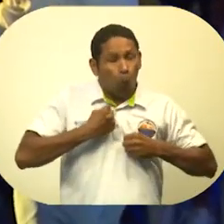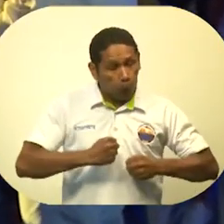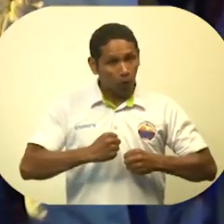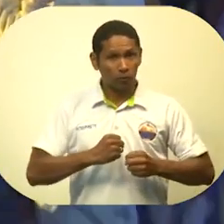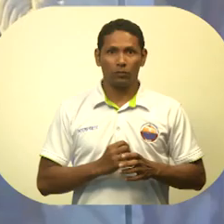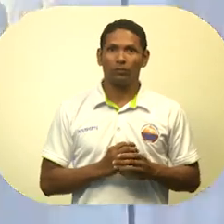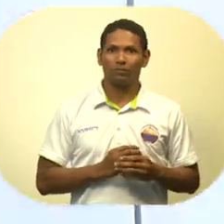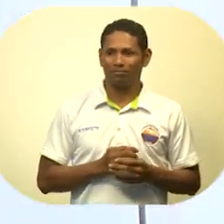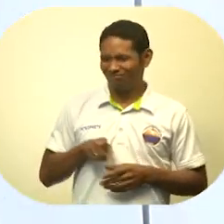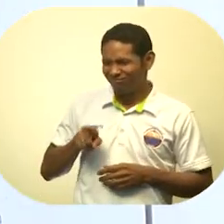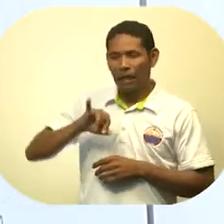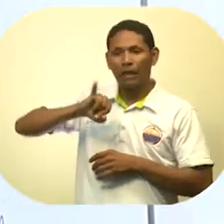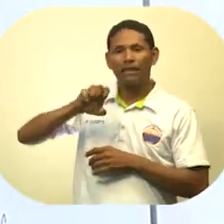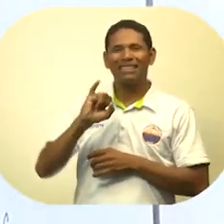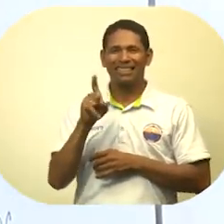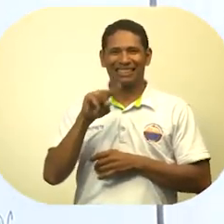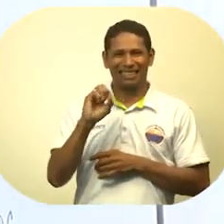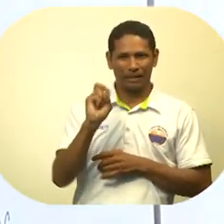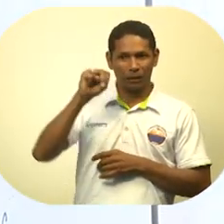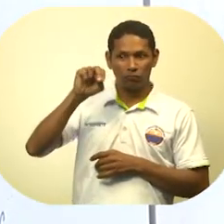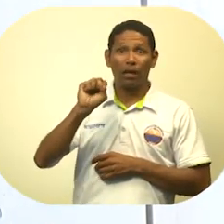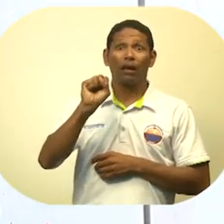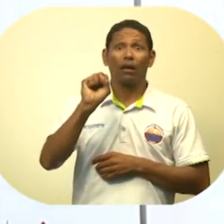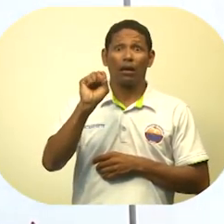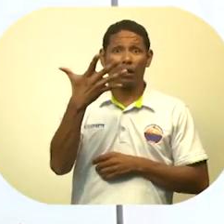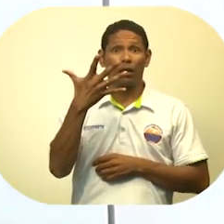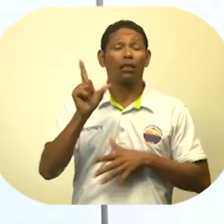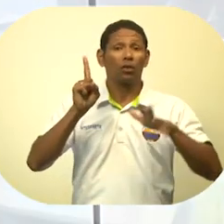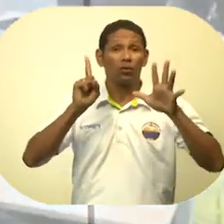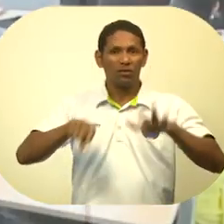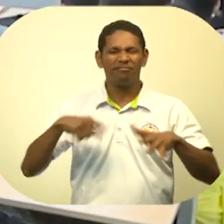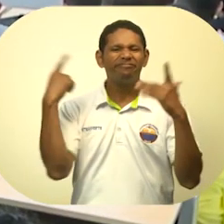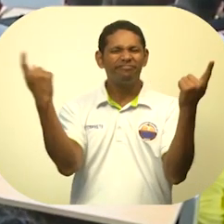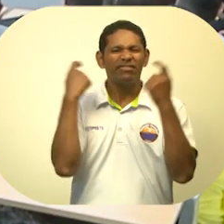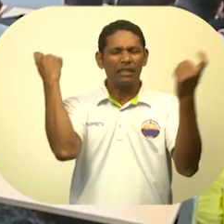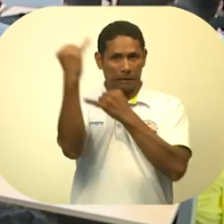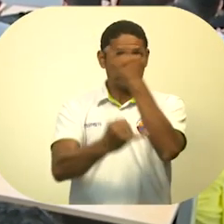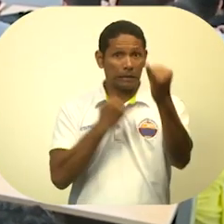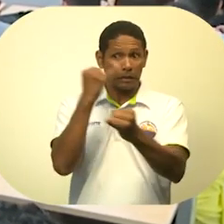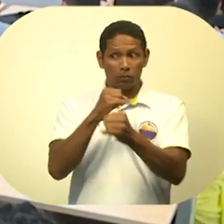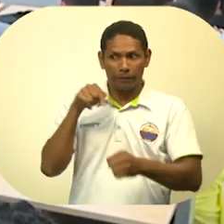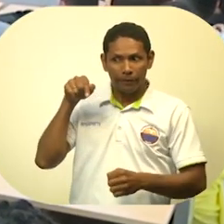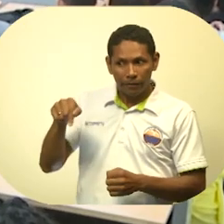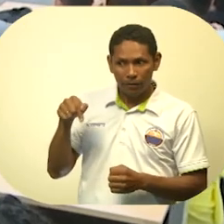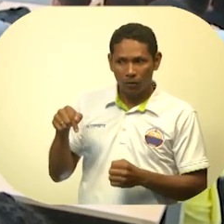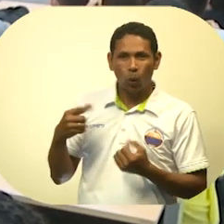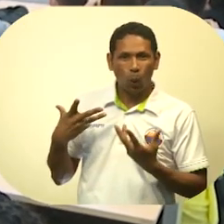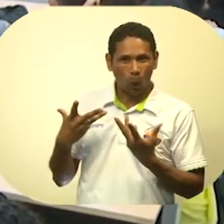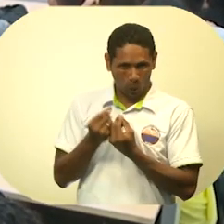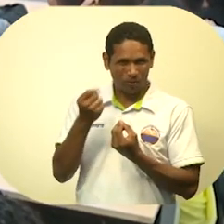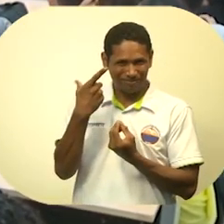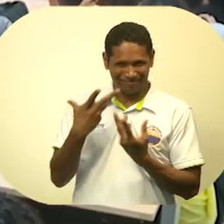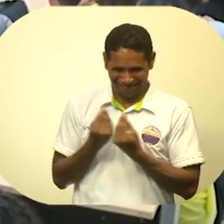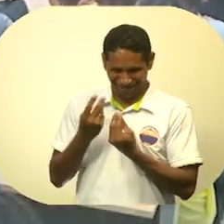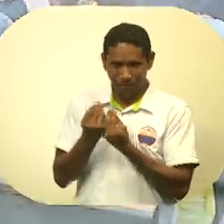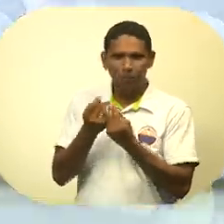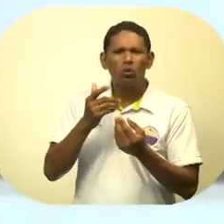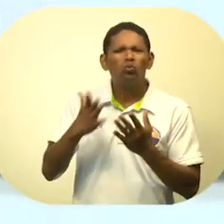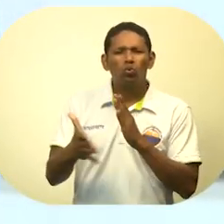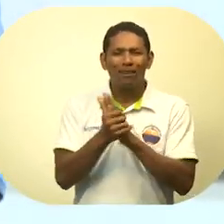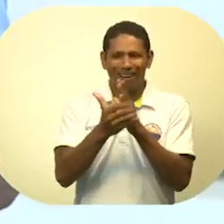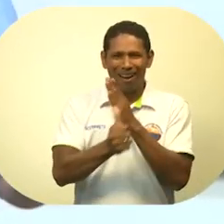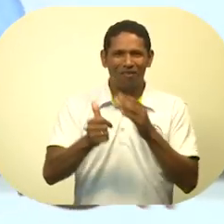mi lado. Jason Silgado Altamas, quien cursa quinto semestre del programa de negocios internacionales, hace parte de la